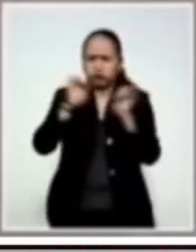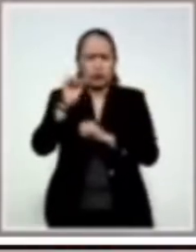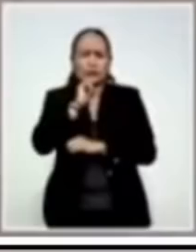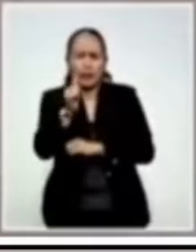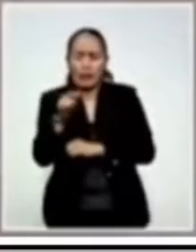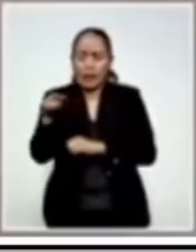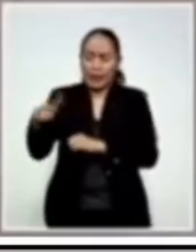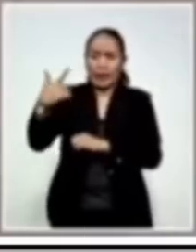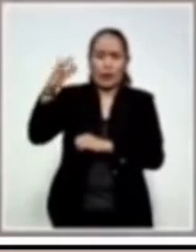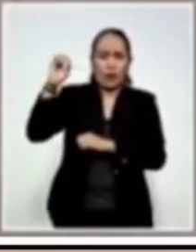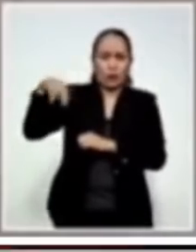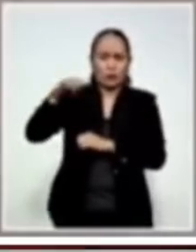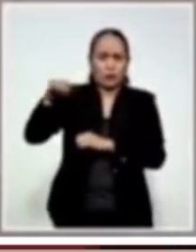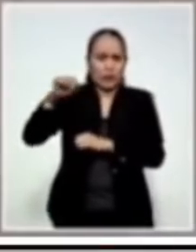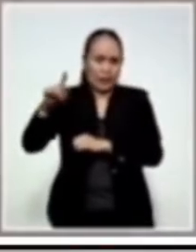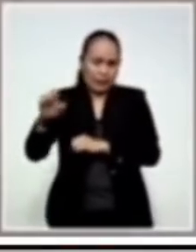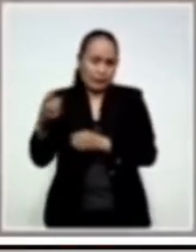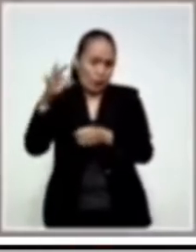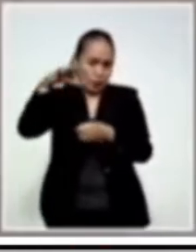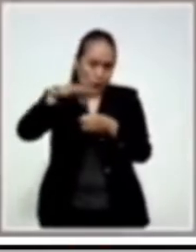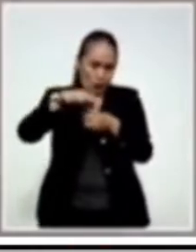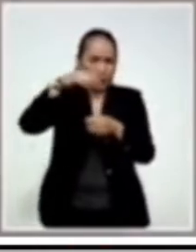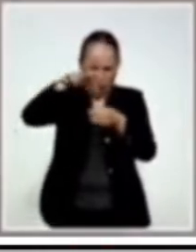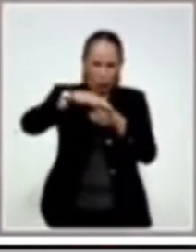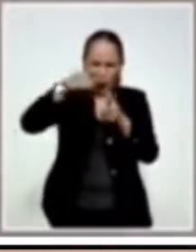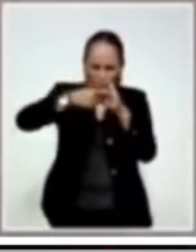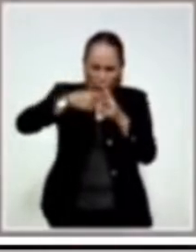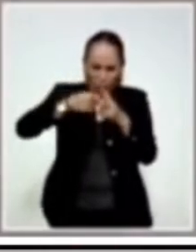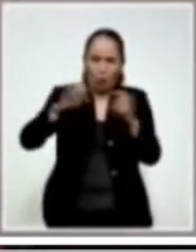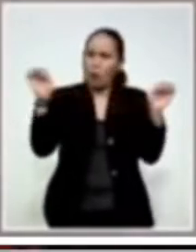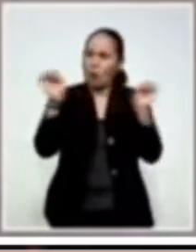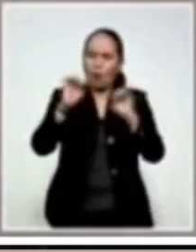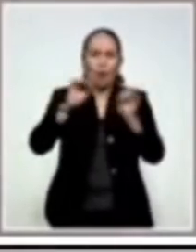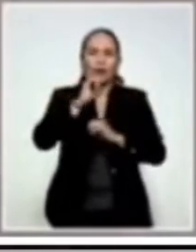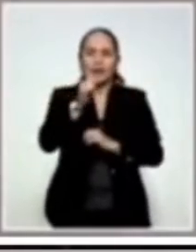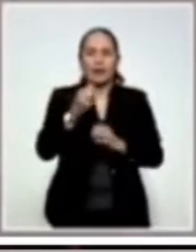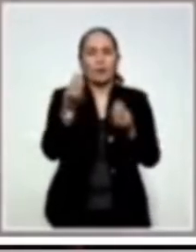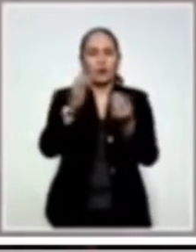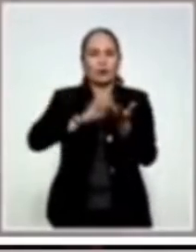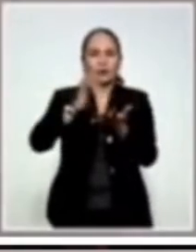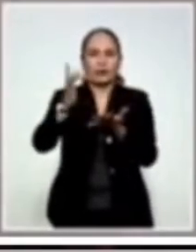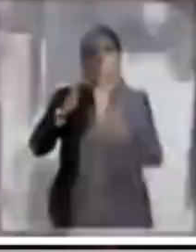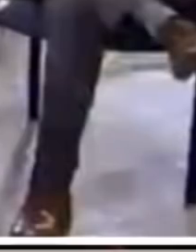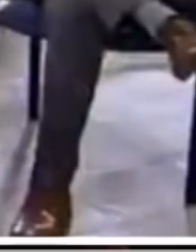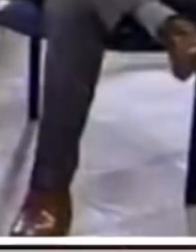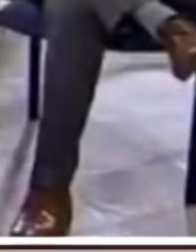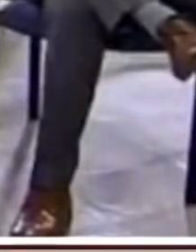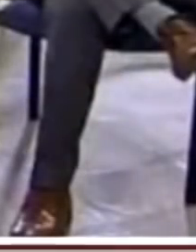del ministro González Alcántara, y ahí está la grabación y la versión estenográfica. Muchas gracias.